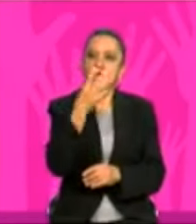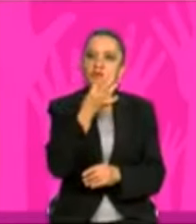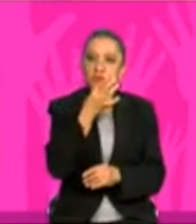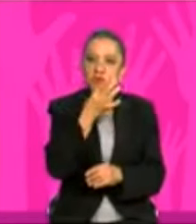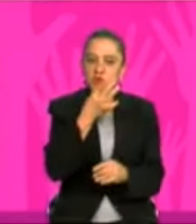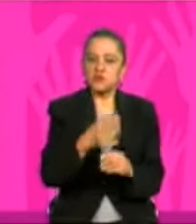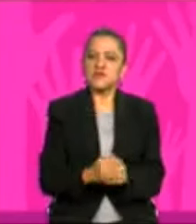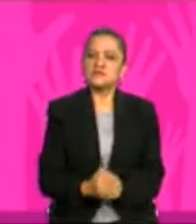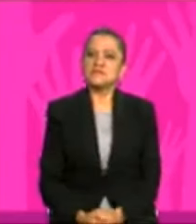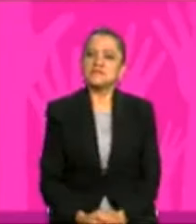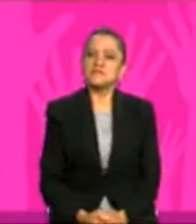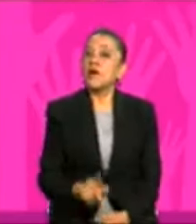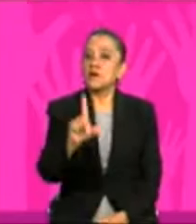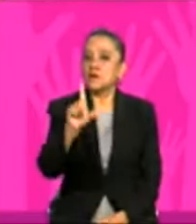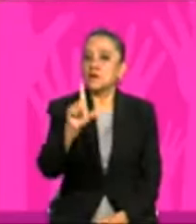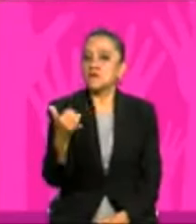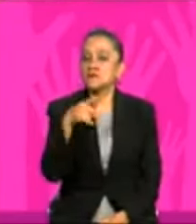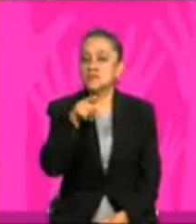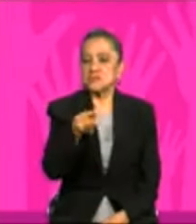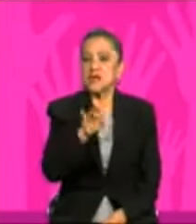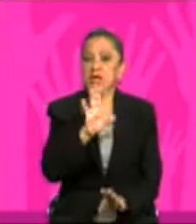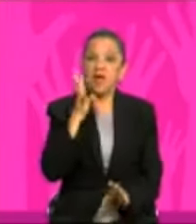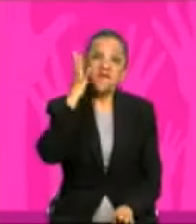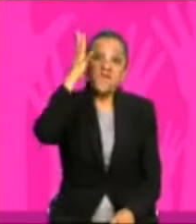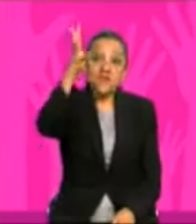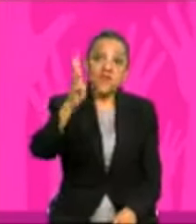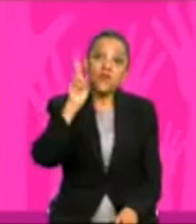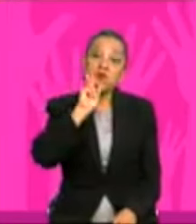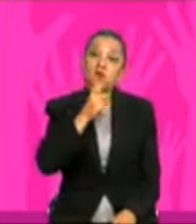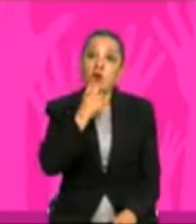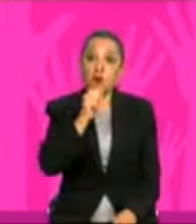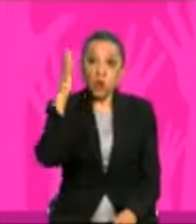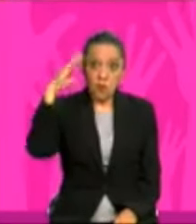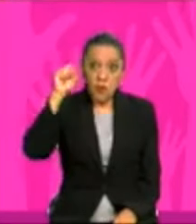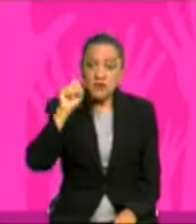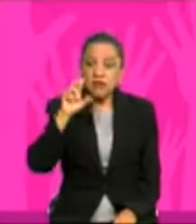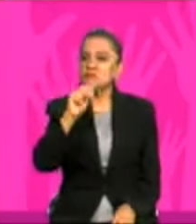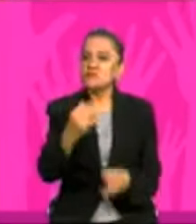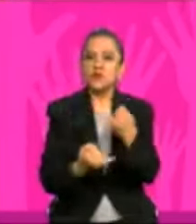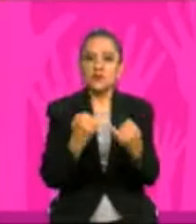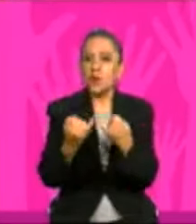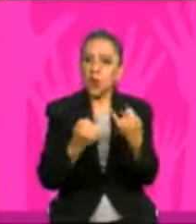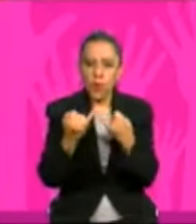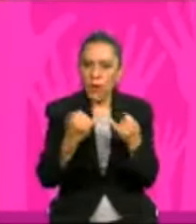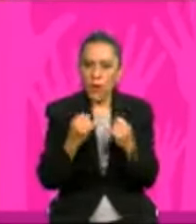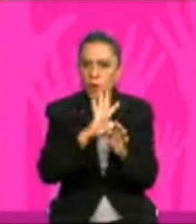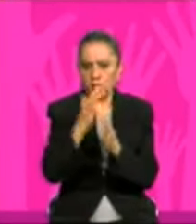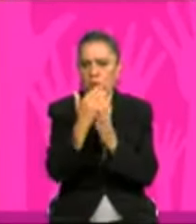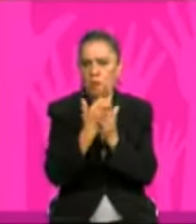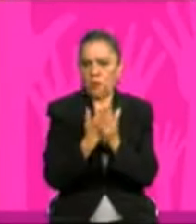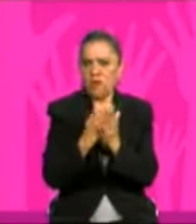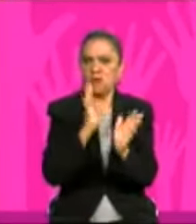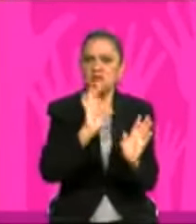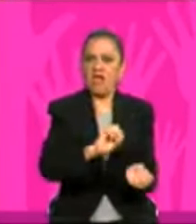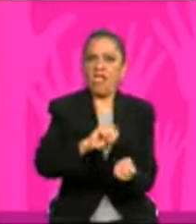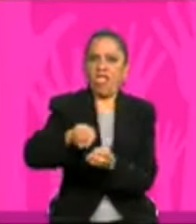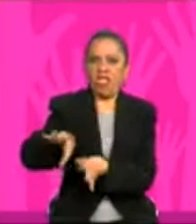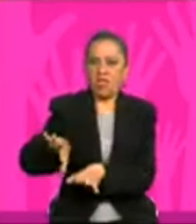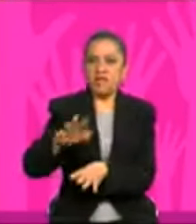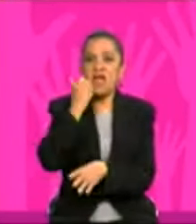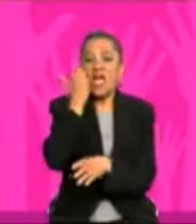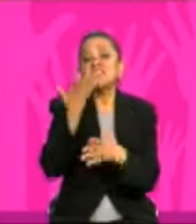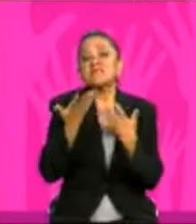candidata. Adelante. El futuro de las y los morelenses no es un juego, mucho menos podemos dejarlo en buenos